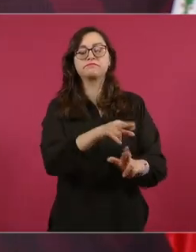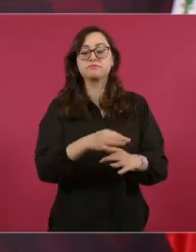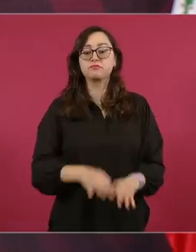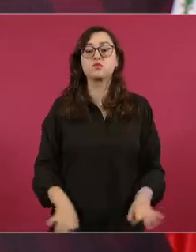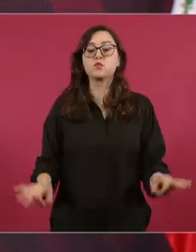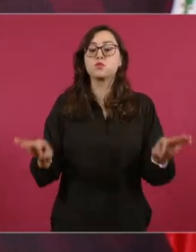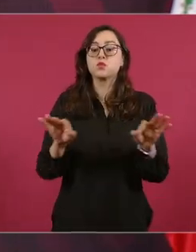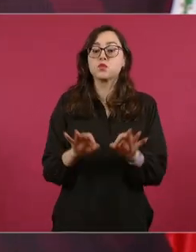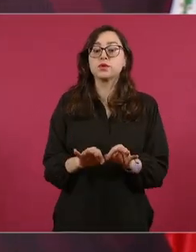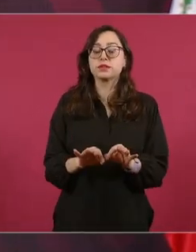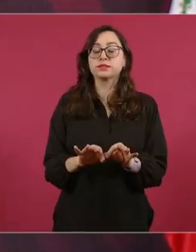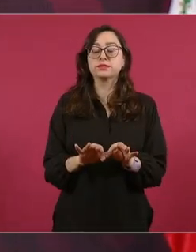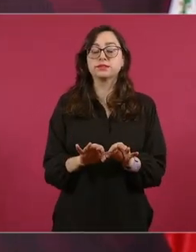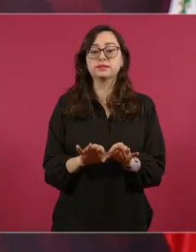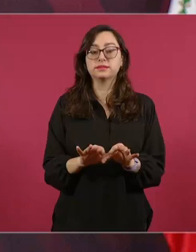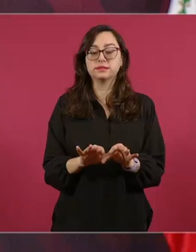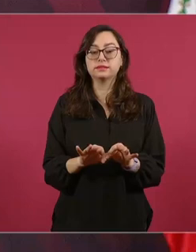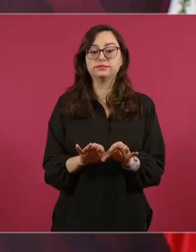una